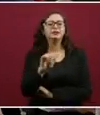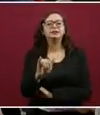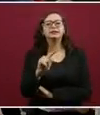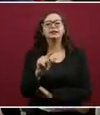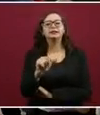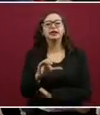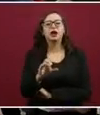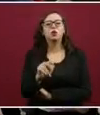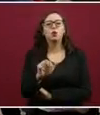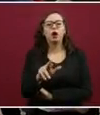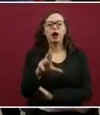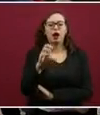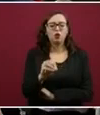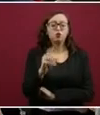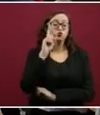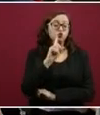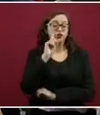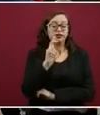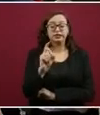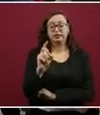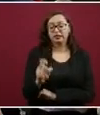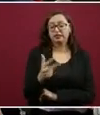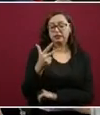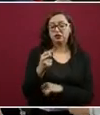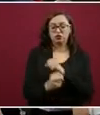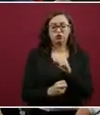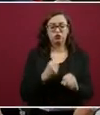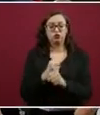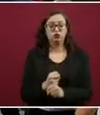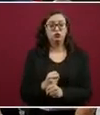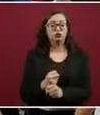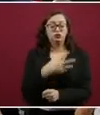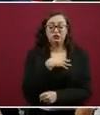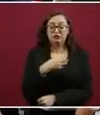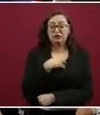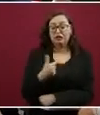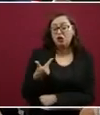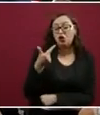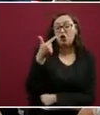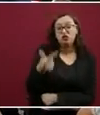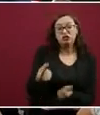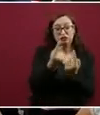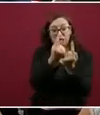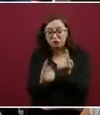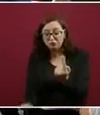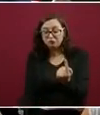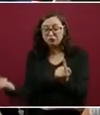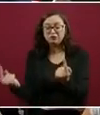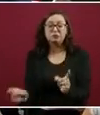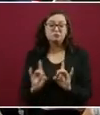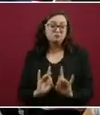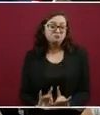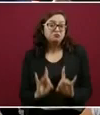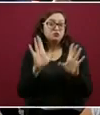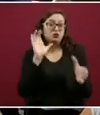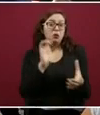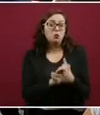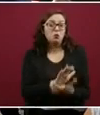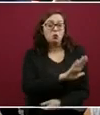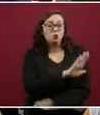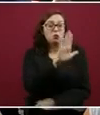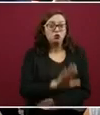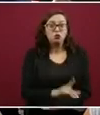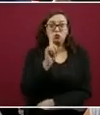una joven mujer de 38 años, madre de 7 hijos, quedó viuda de manera muy repentina